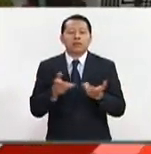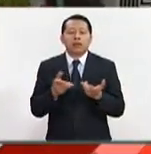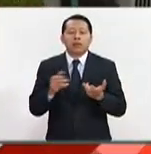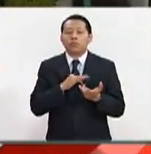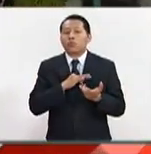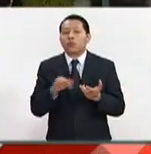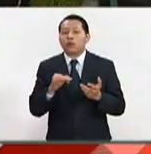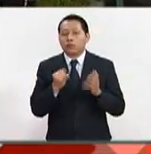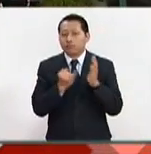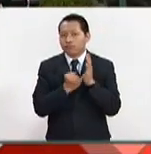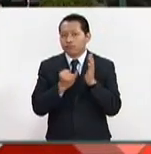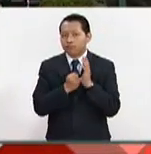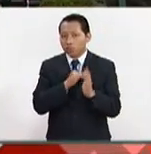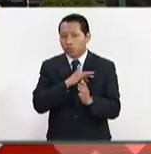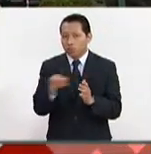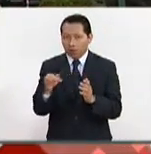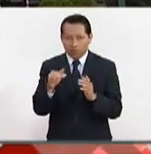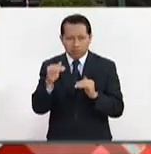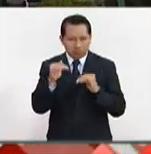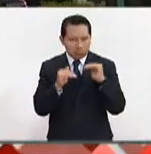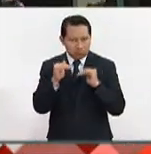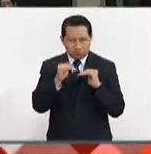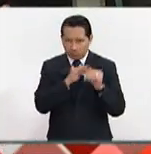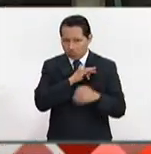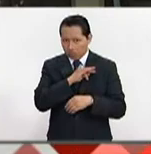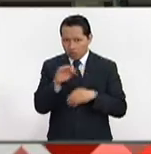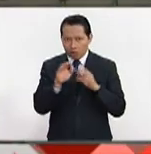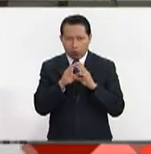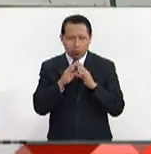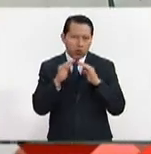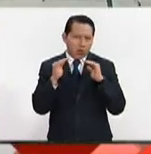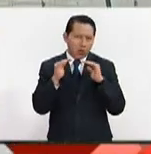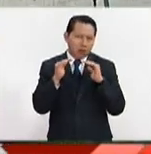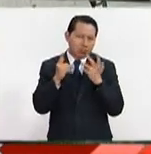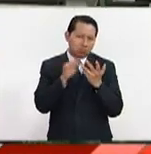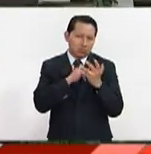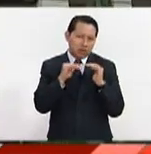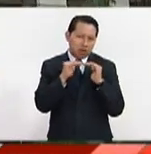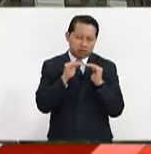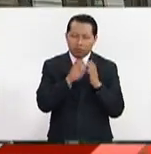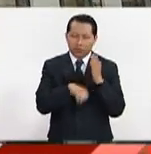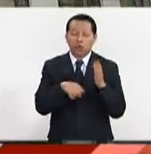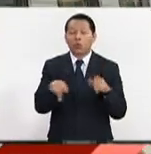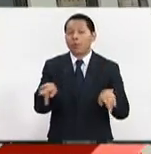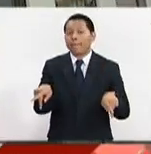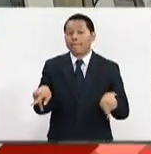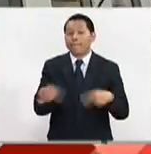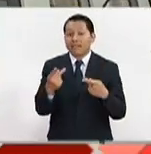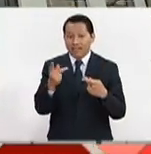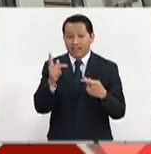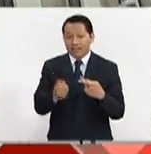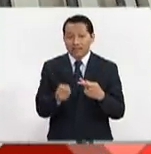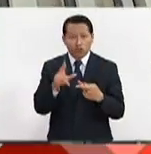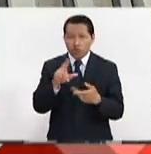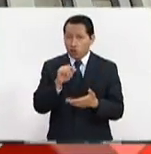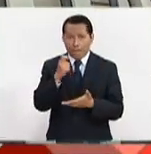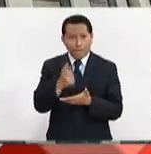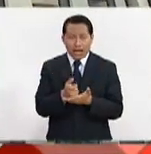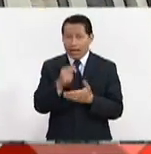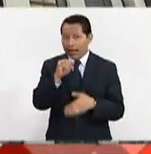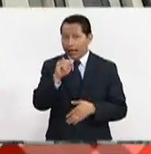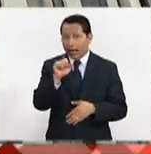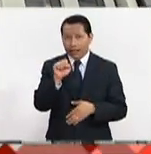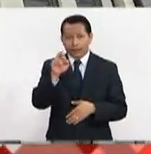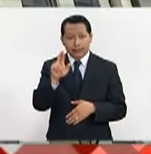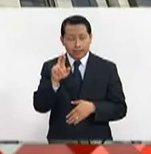estímulo fiscal equivalente al de la casa habitación, donde en caso de que ellos vendan su vivienda, no paguen impuestos sobre la renta